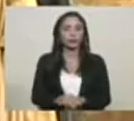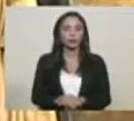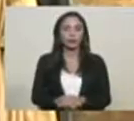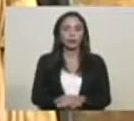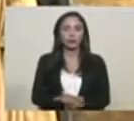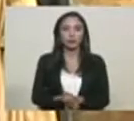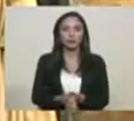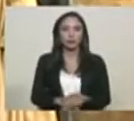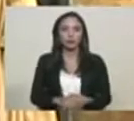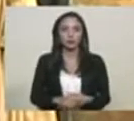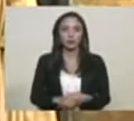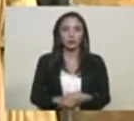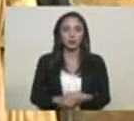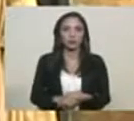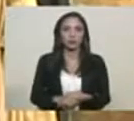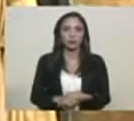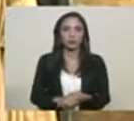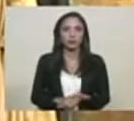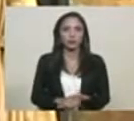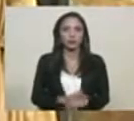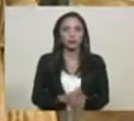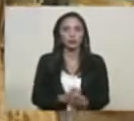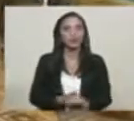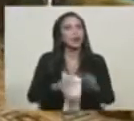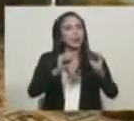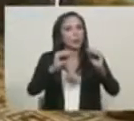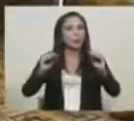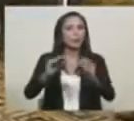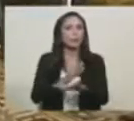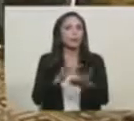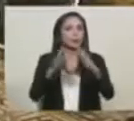atender el llamado al censo nacional